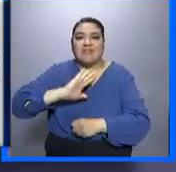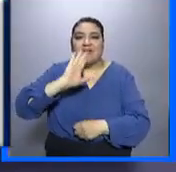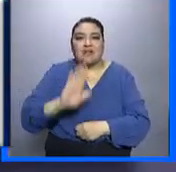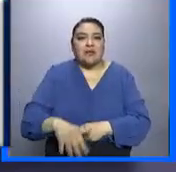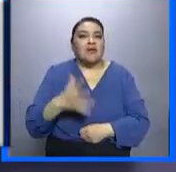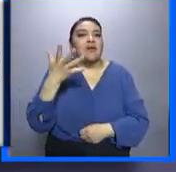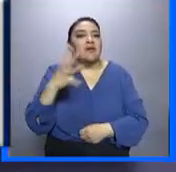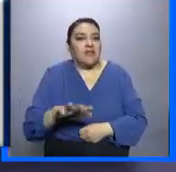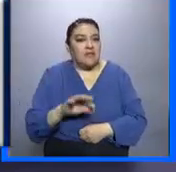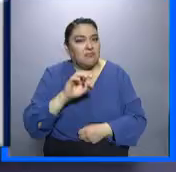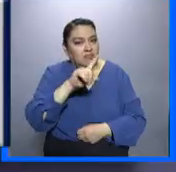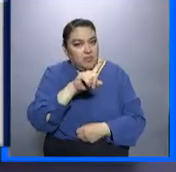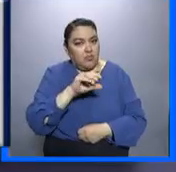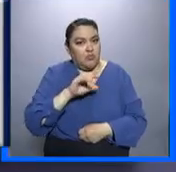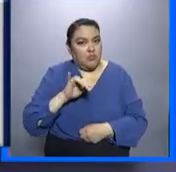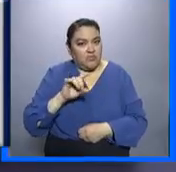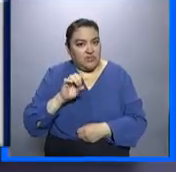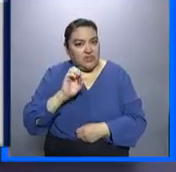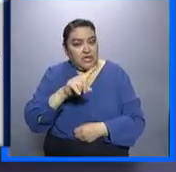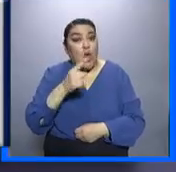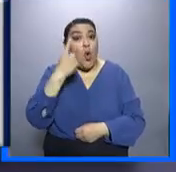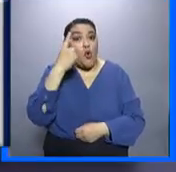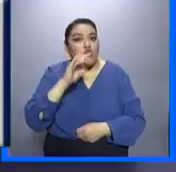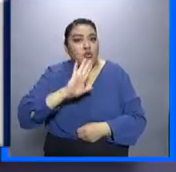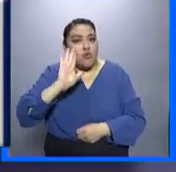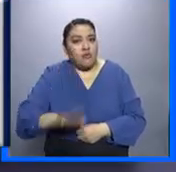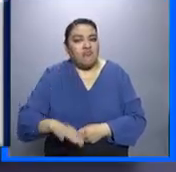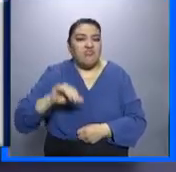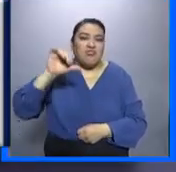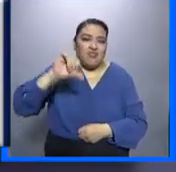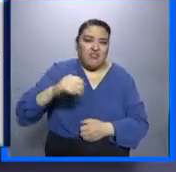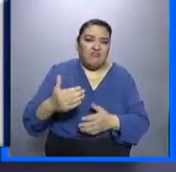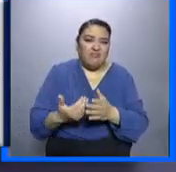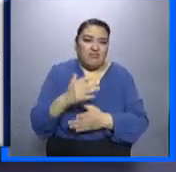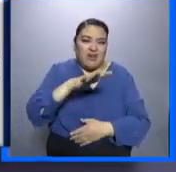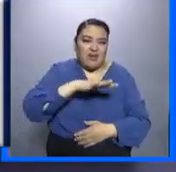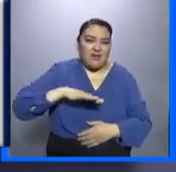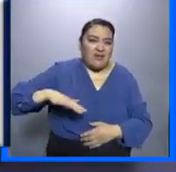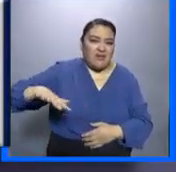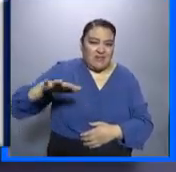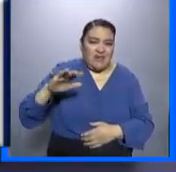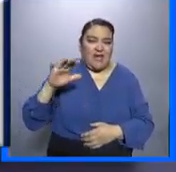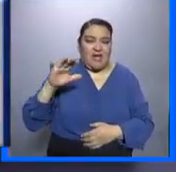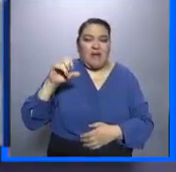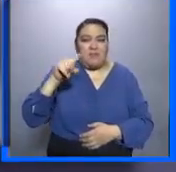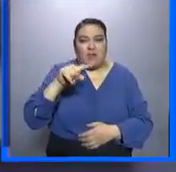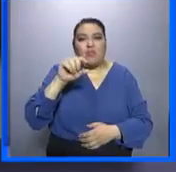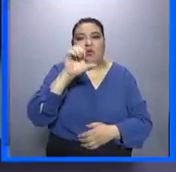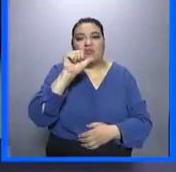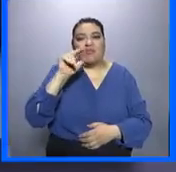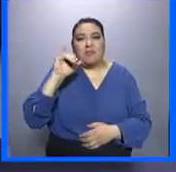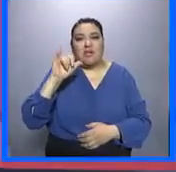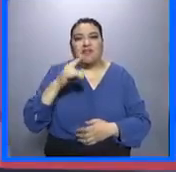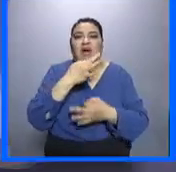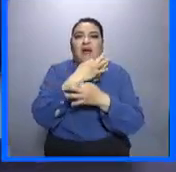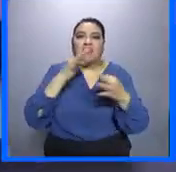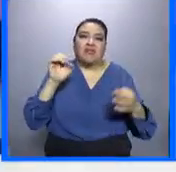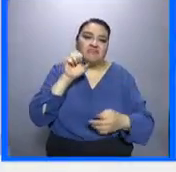Inmigración y Control de Aduanas. Uno de ellos murió esta madrugada en San Bernardino, California, confirmó la Cancillería